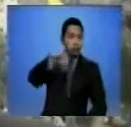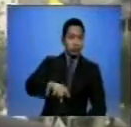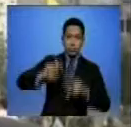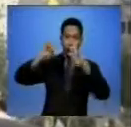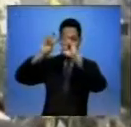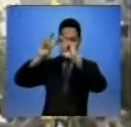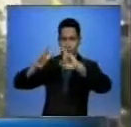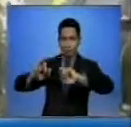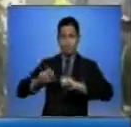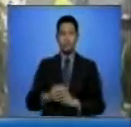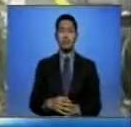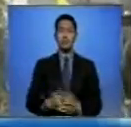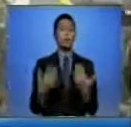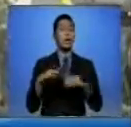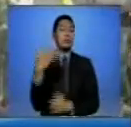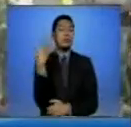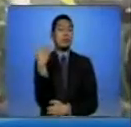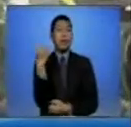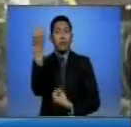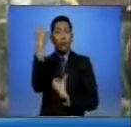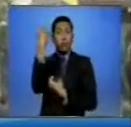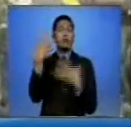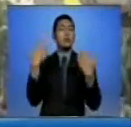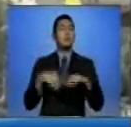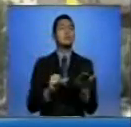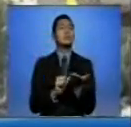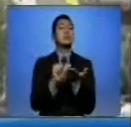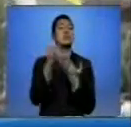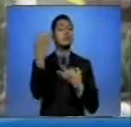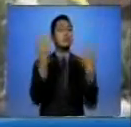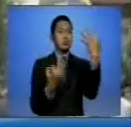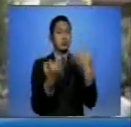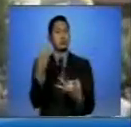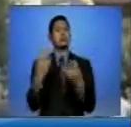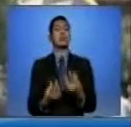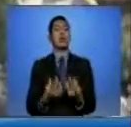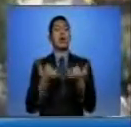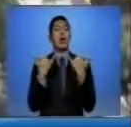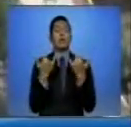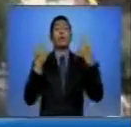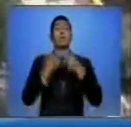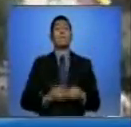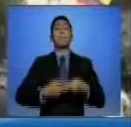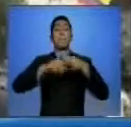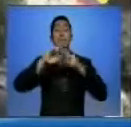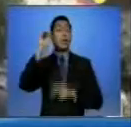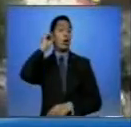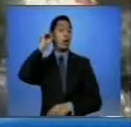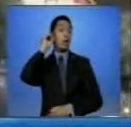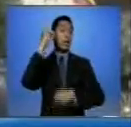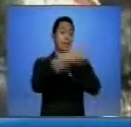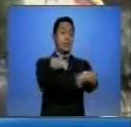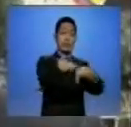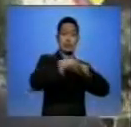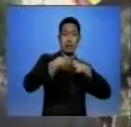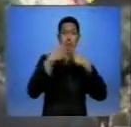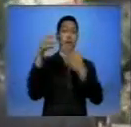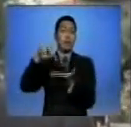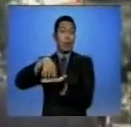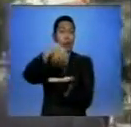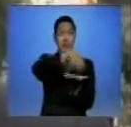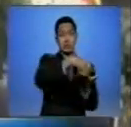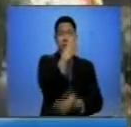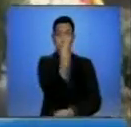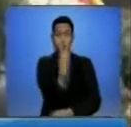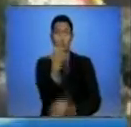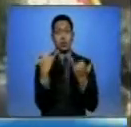nos informaron recién y ya está, el Ministerio de Justicia ha sido activado por parte de Orellana y Pastaza también ya este tipo de